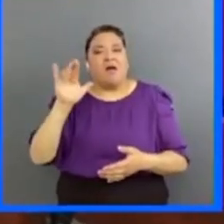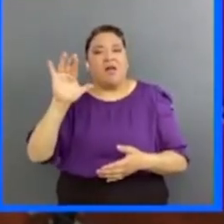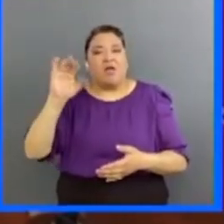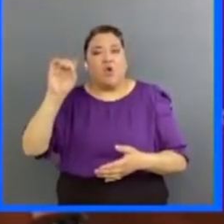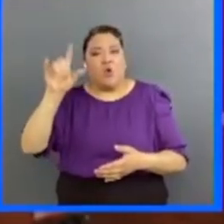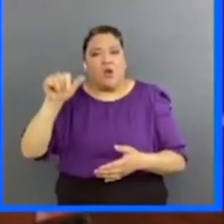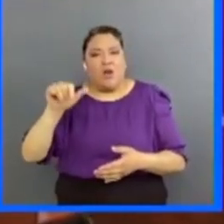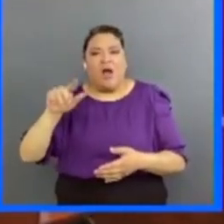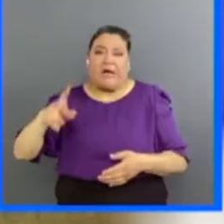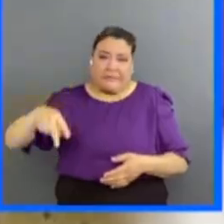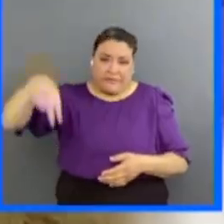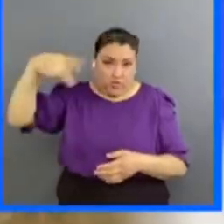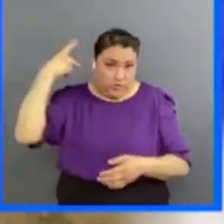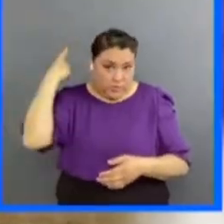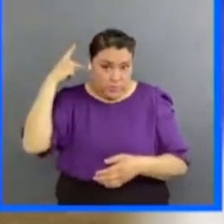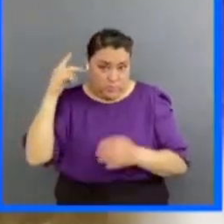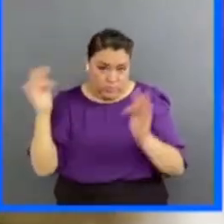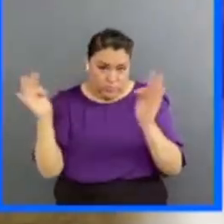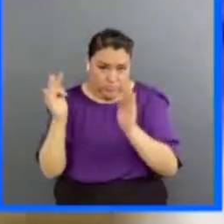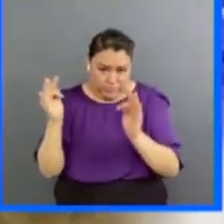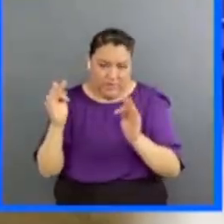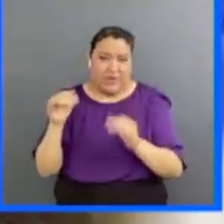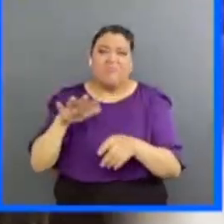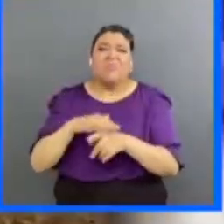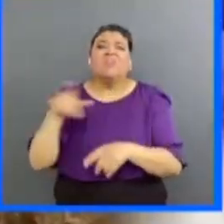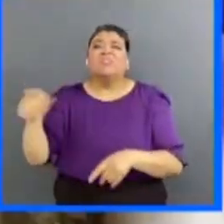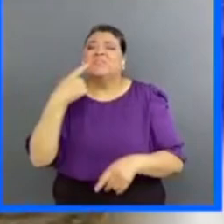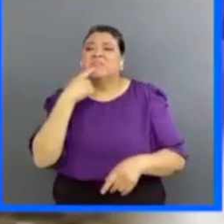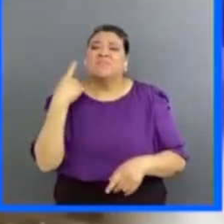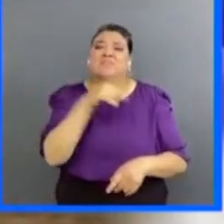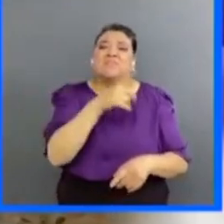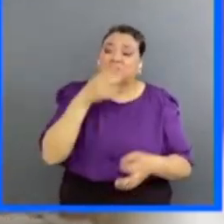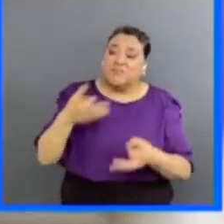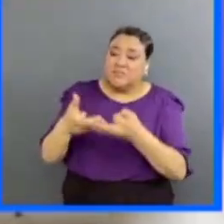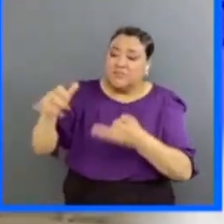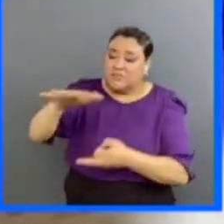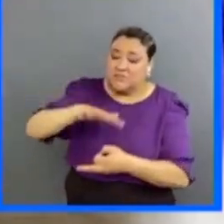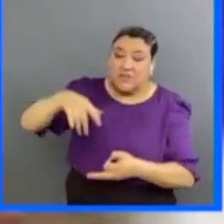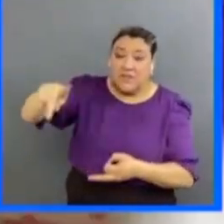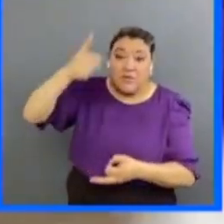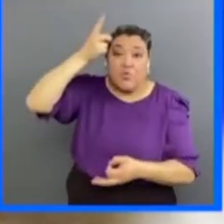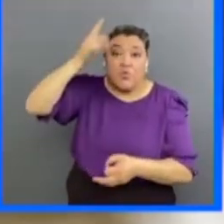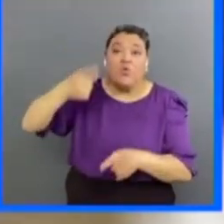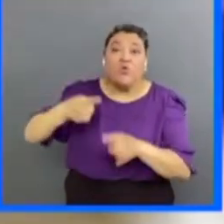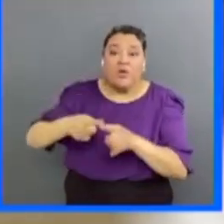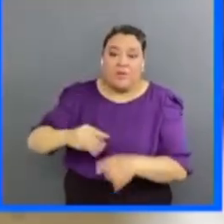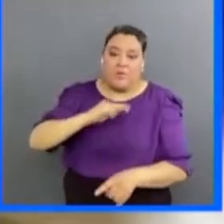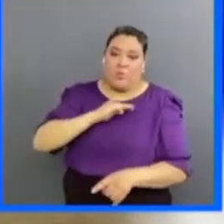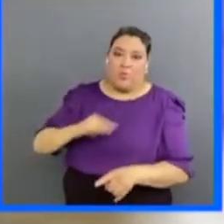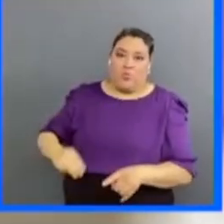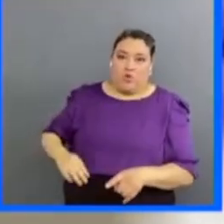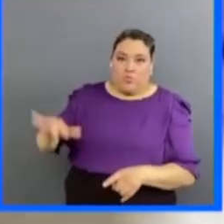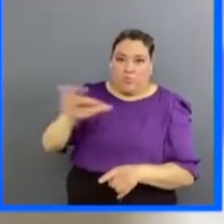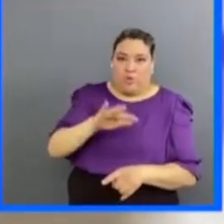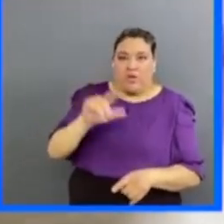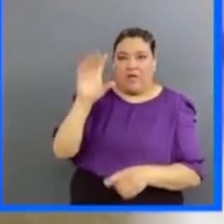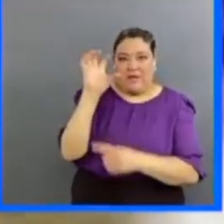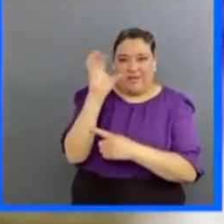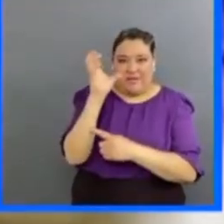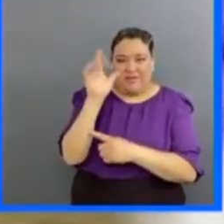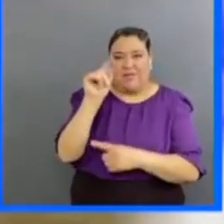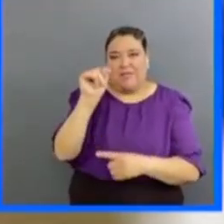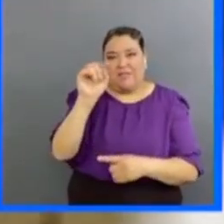de Puebla capital, quienes aseguran que ese territorio en realidad pertenece al municipio de Tenancingo, en el estado